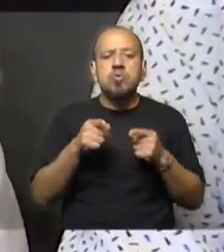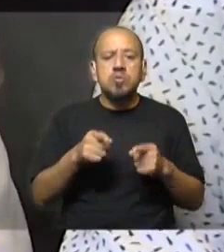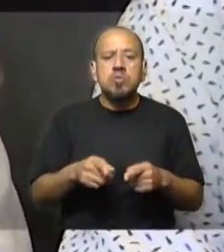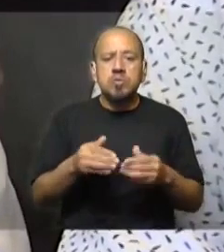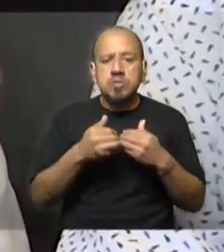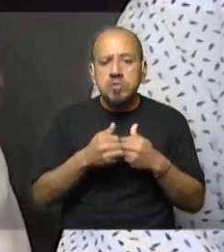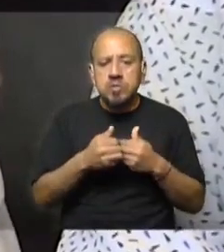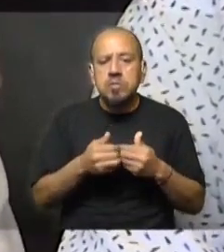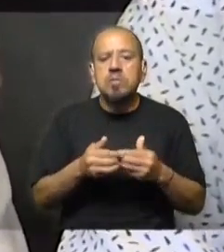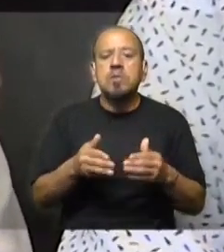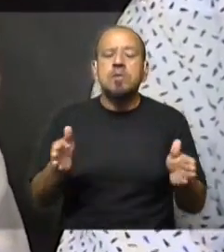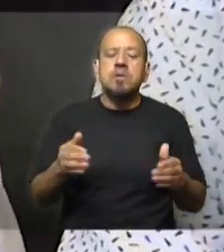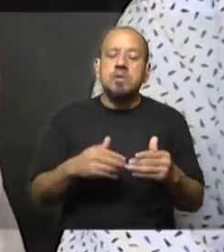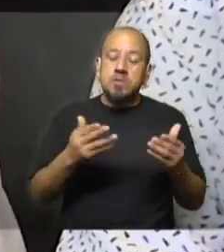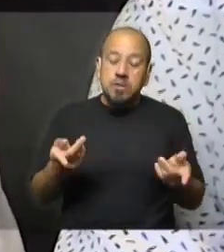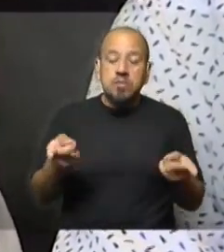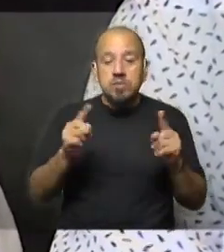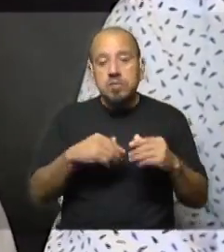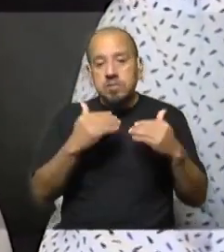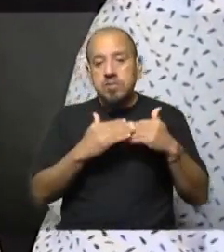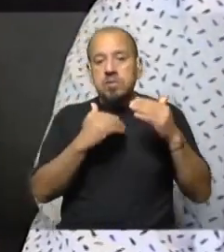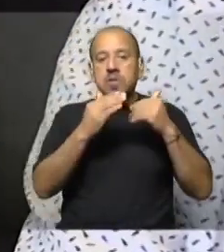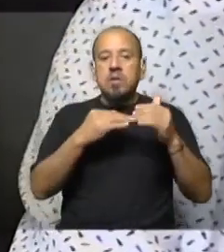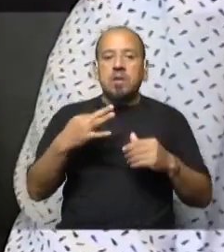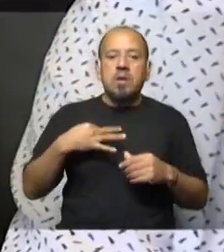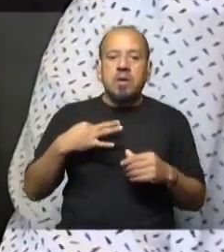empezando a reconstruir lo posible de sus vidas.